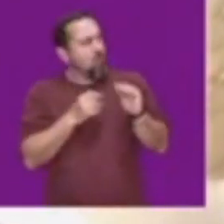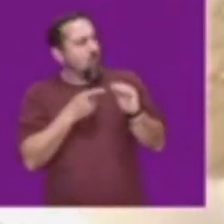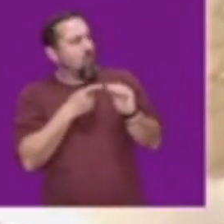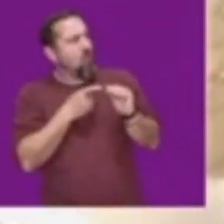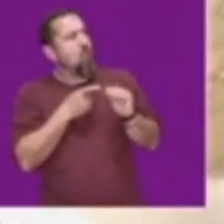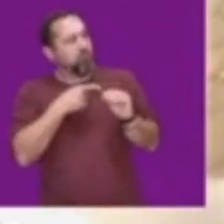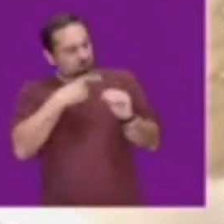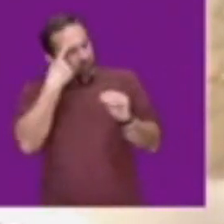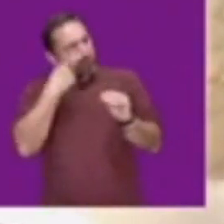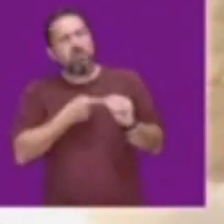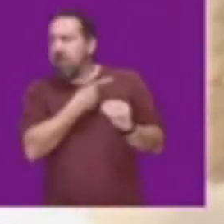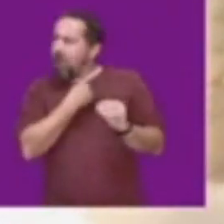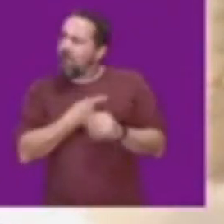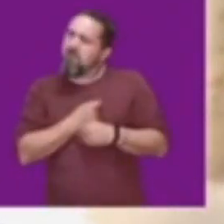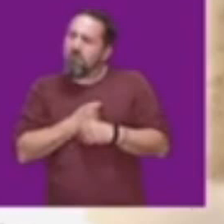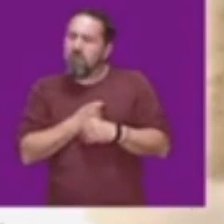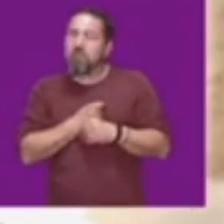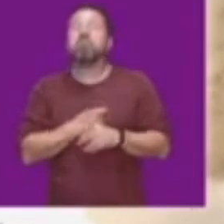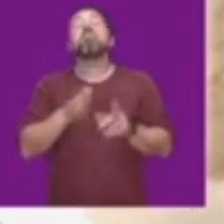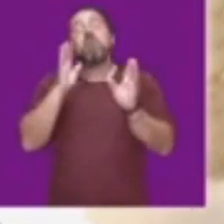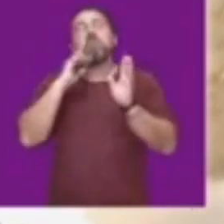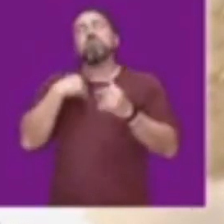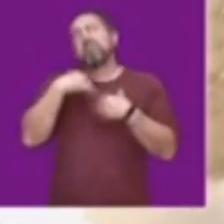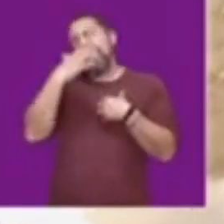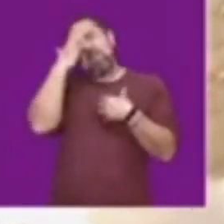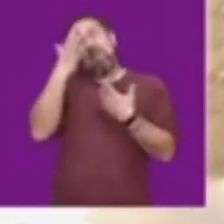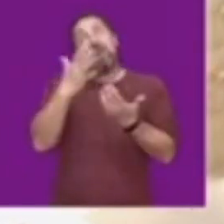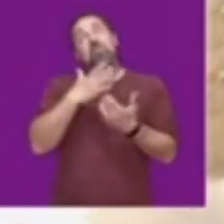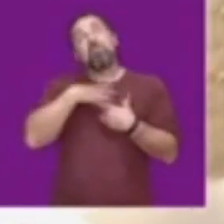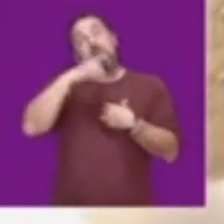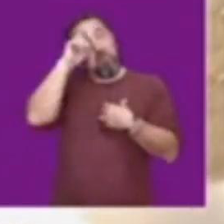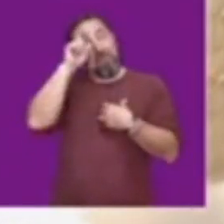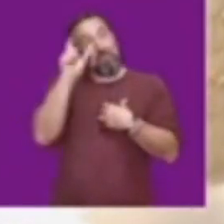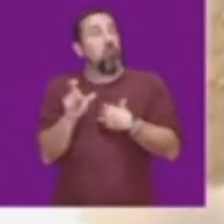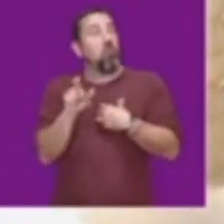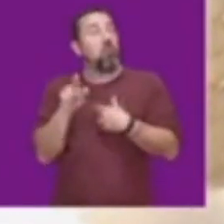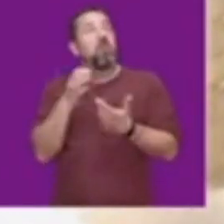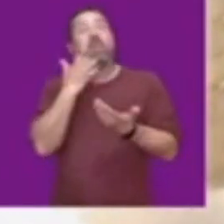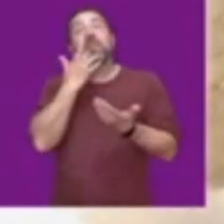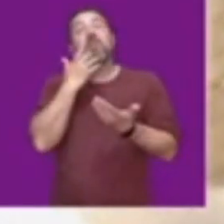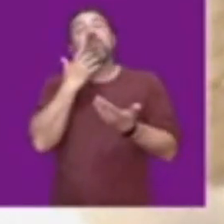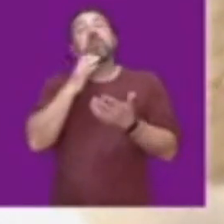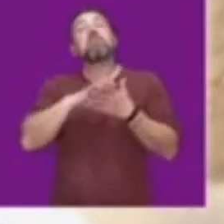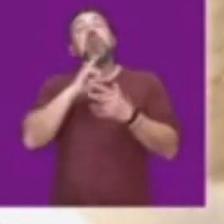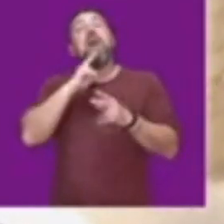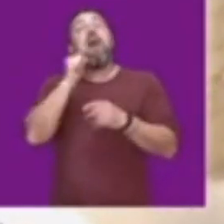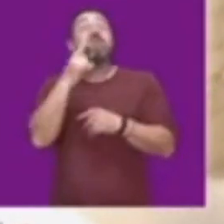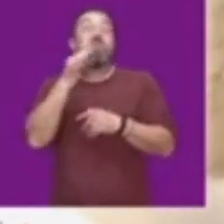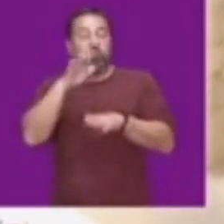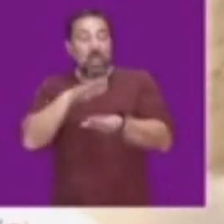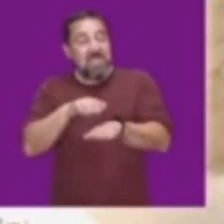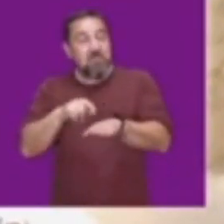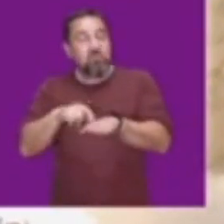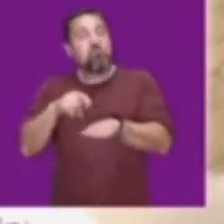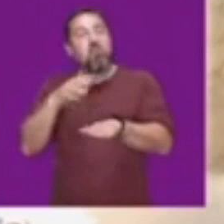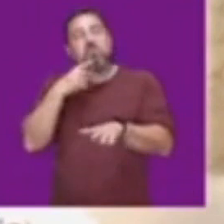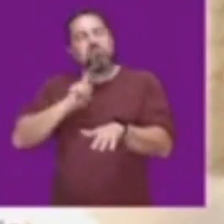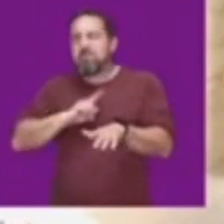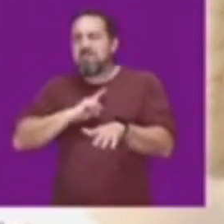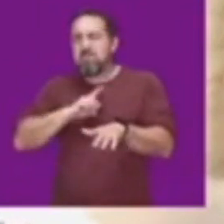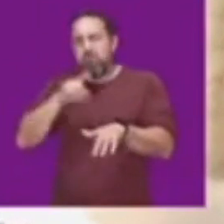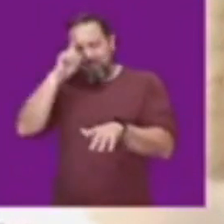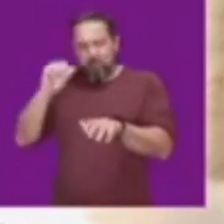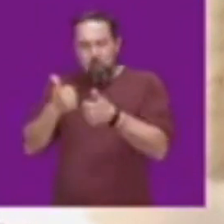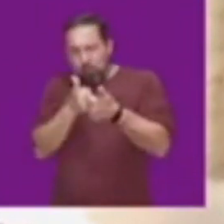Oye, mira aquí sí que sabe el amigo. Me imagino a mi profe corriendo detrás de Alfonso, que es un niño